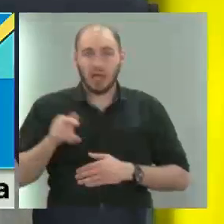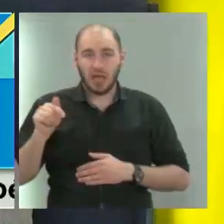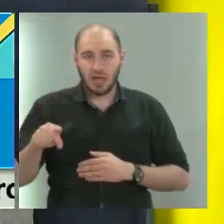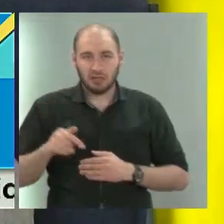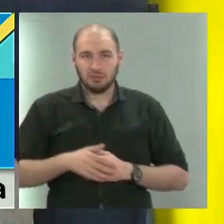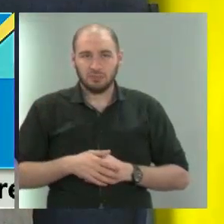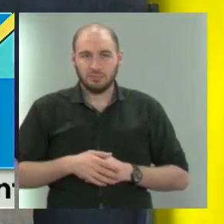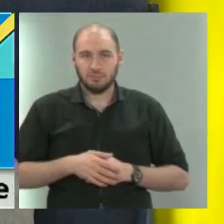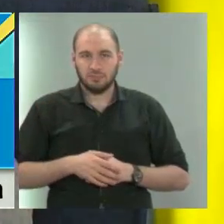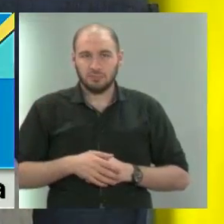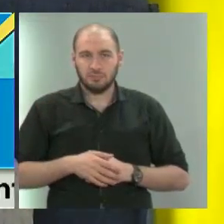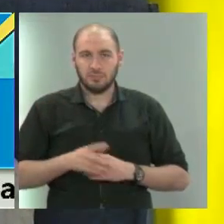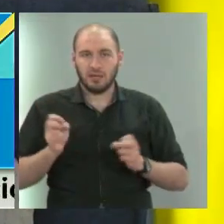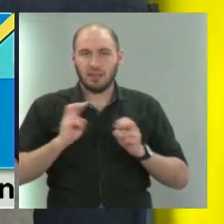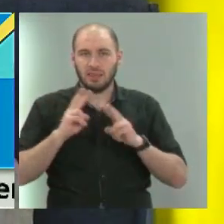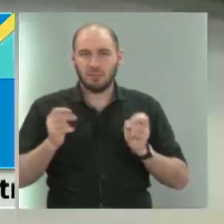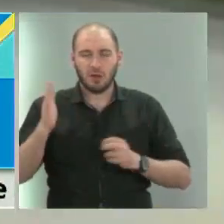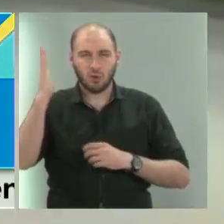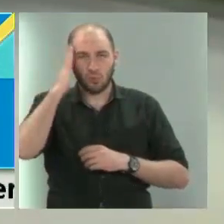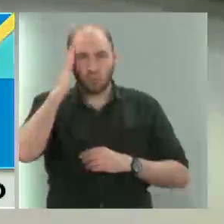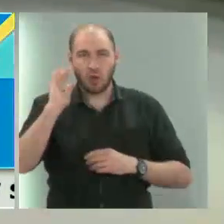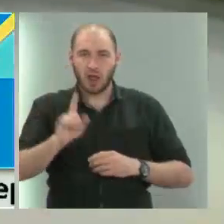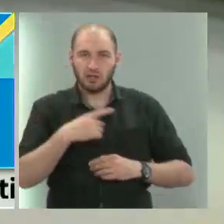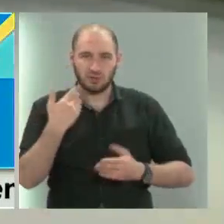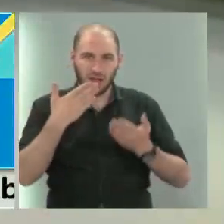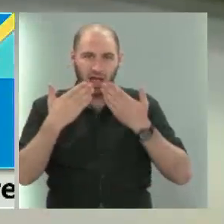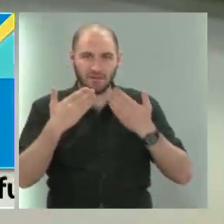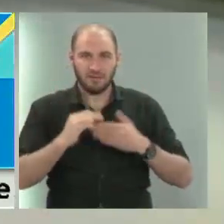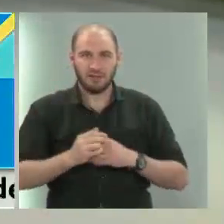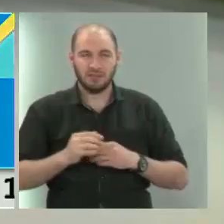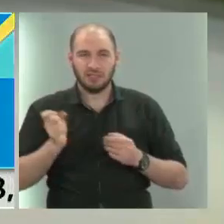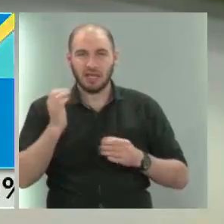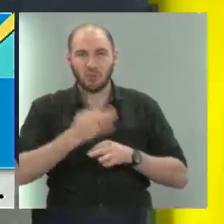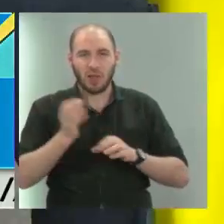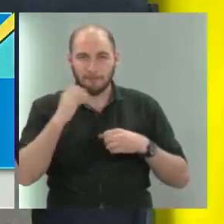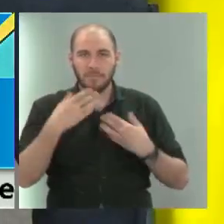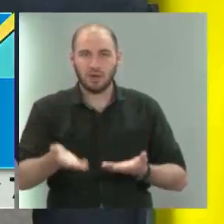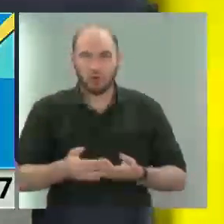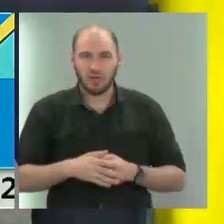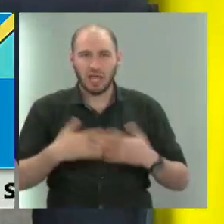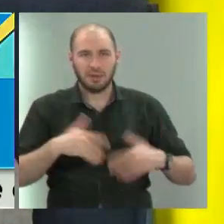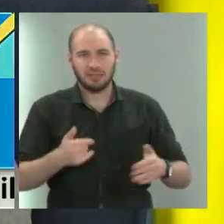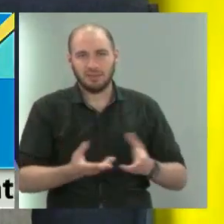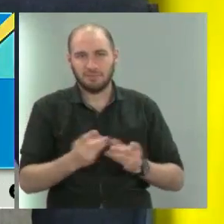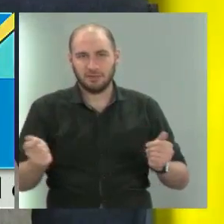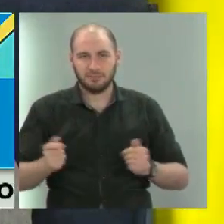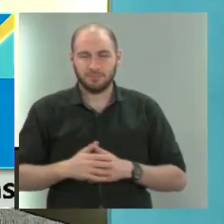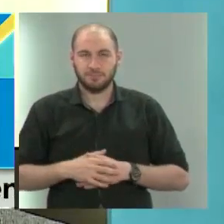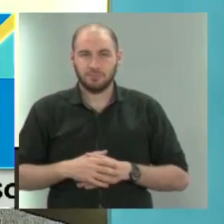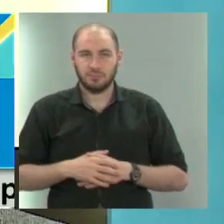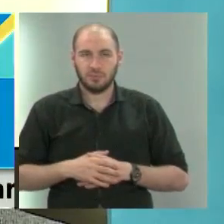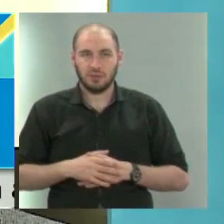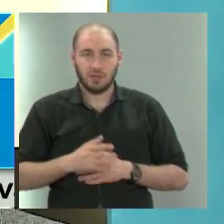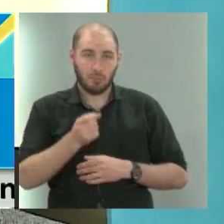que ver con la cultura que nosotros estamos hablando de esa mejor escuela y sacarla de la emergencia. Bien. No